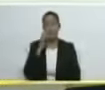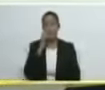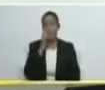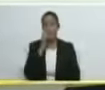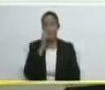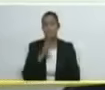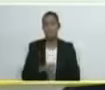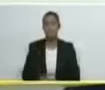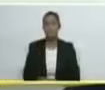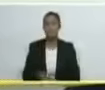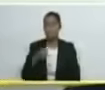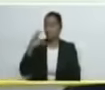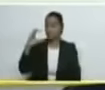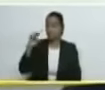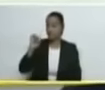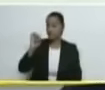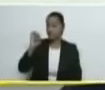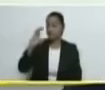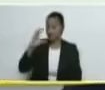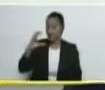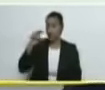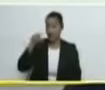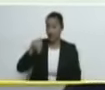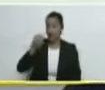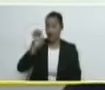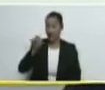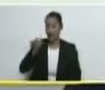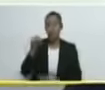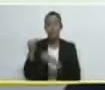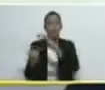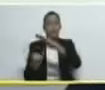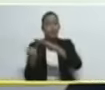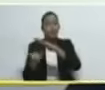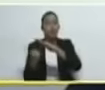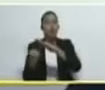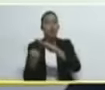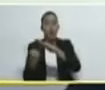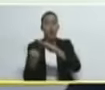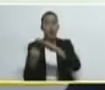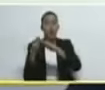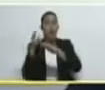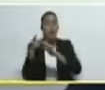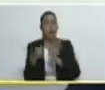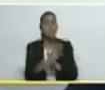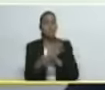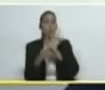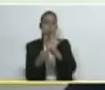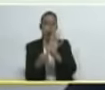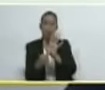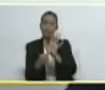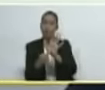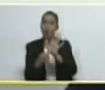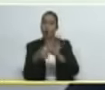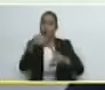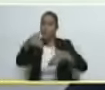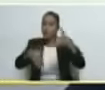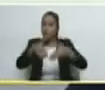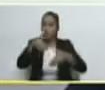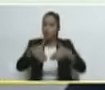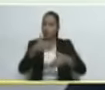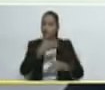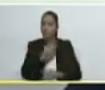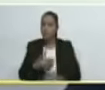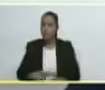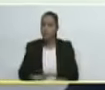un organismo que cada vez que hay procesos electorales demuestra con los hechos la